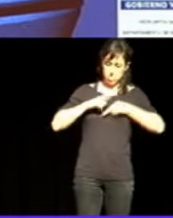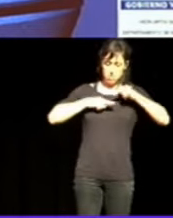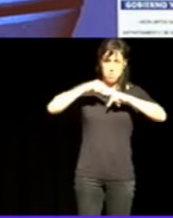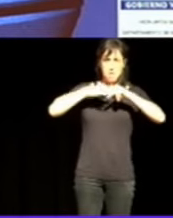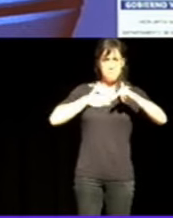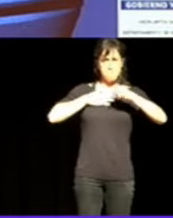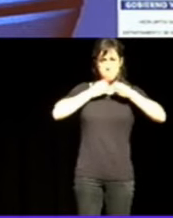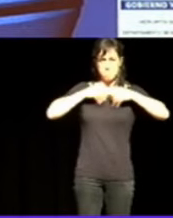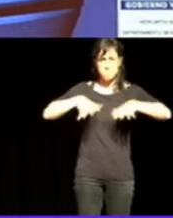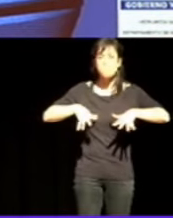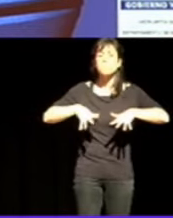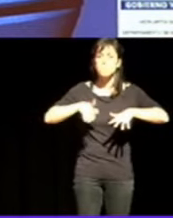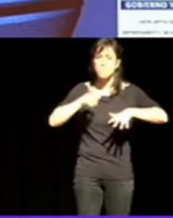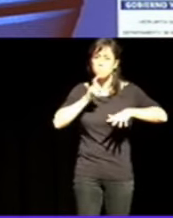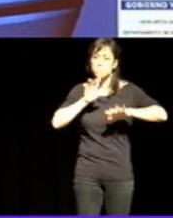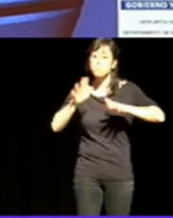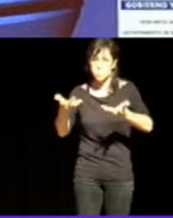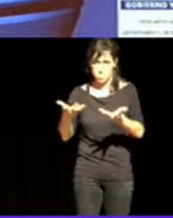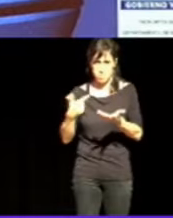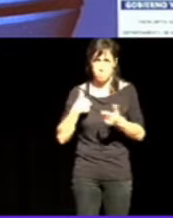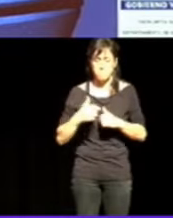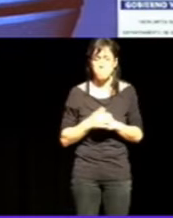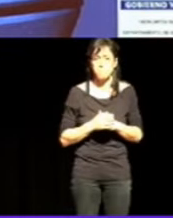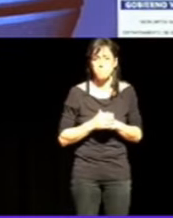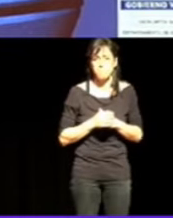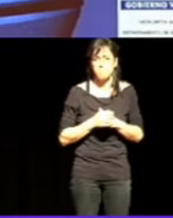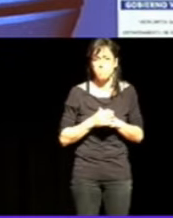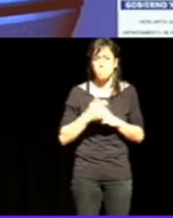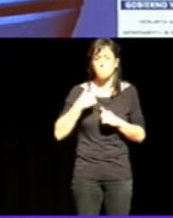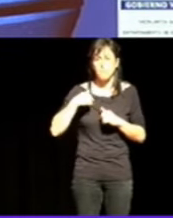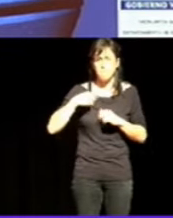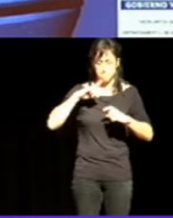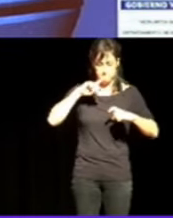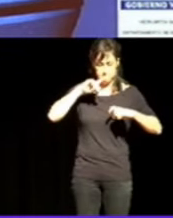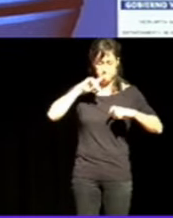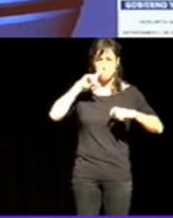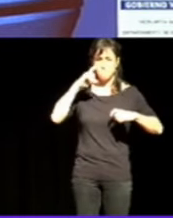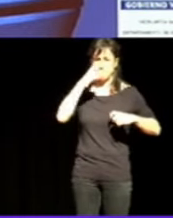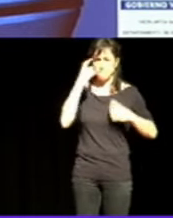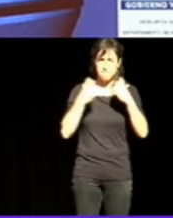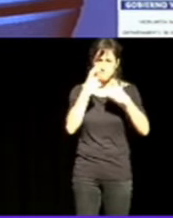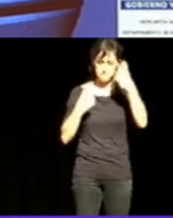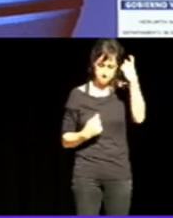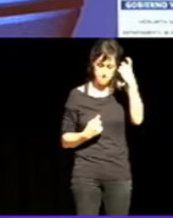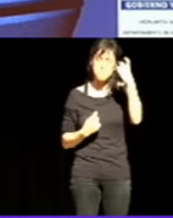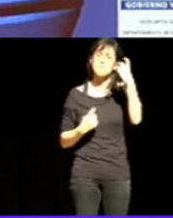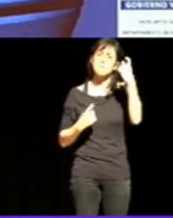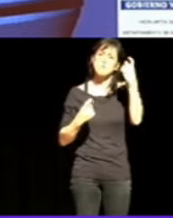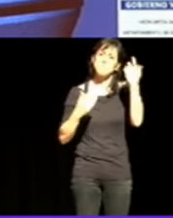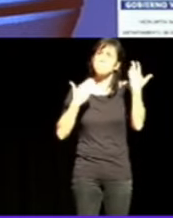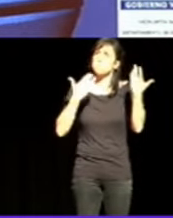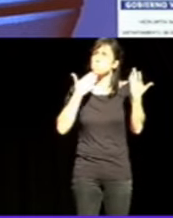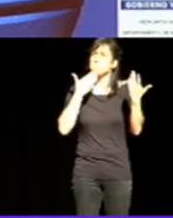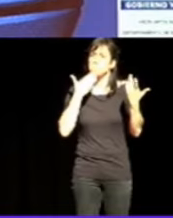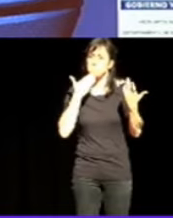historia? Y siempre me he preguntado que si las personas adultas de 50, 70 años, por